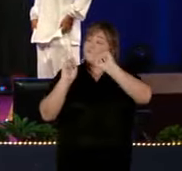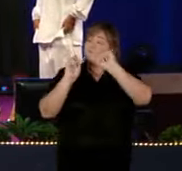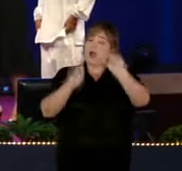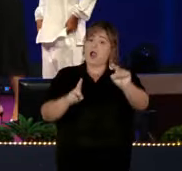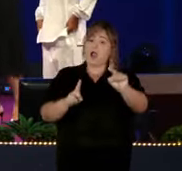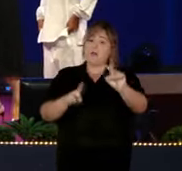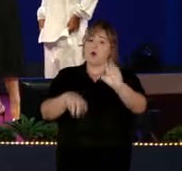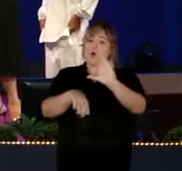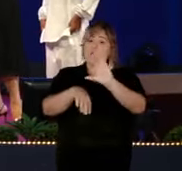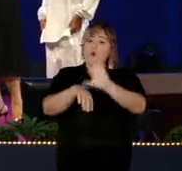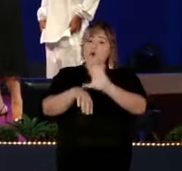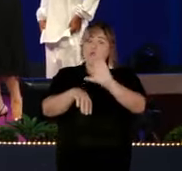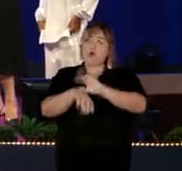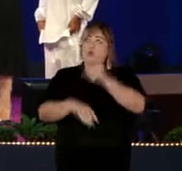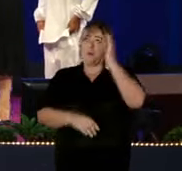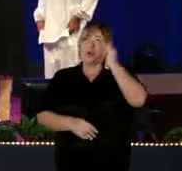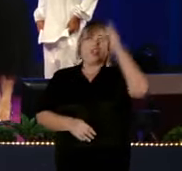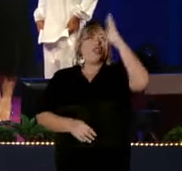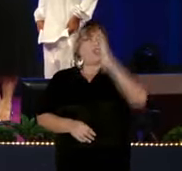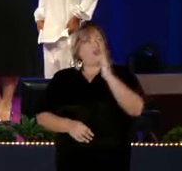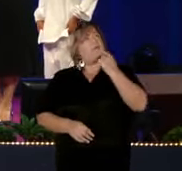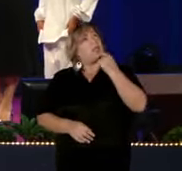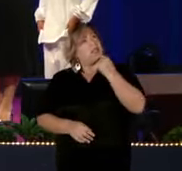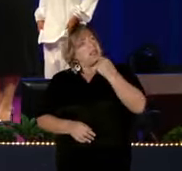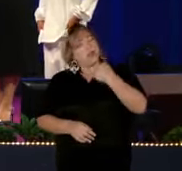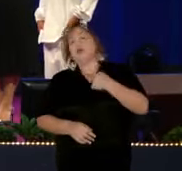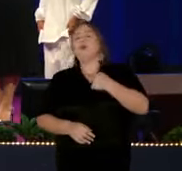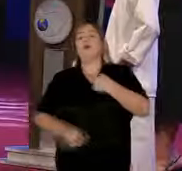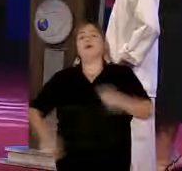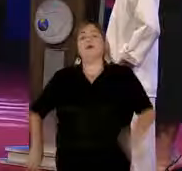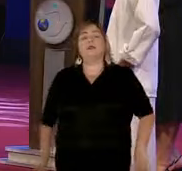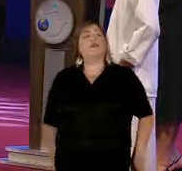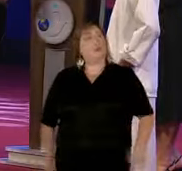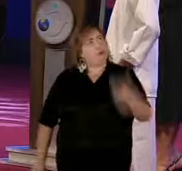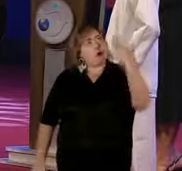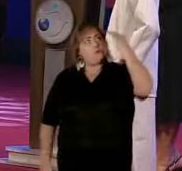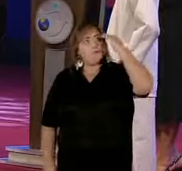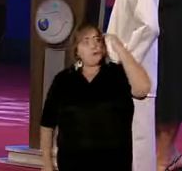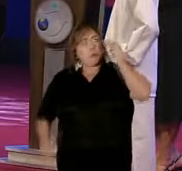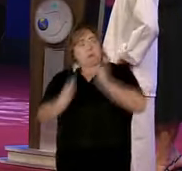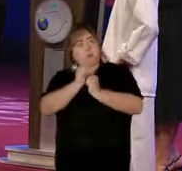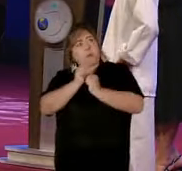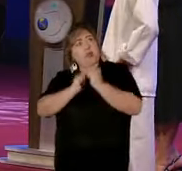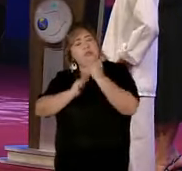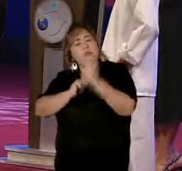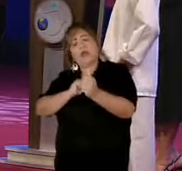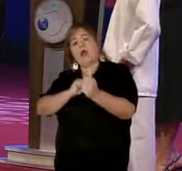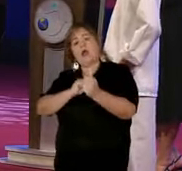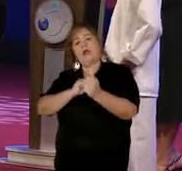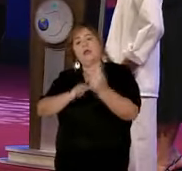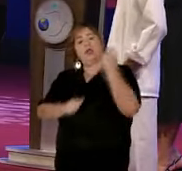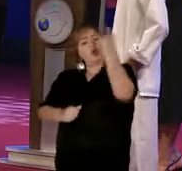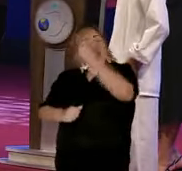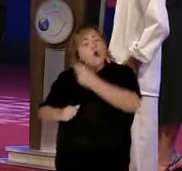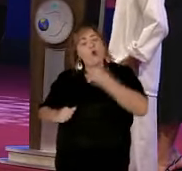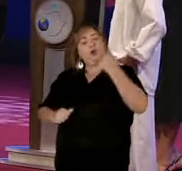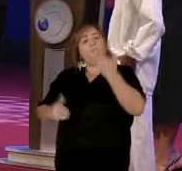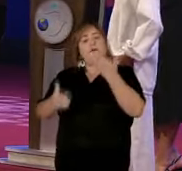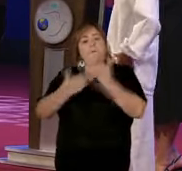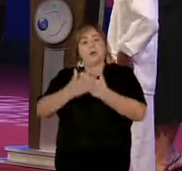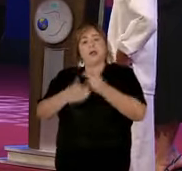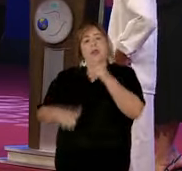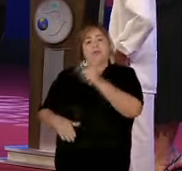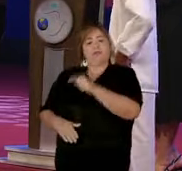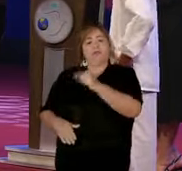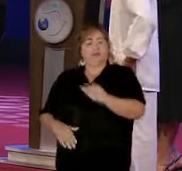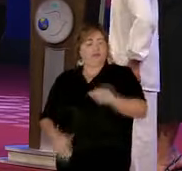ya el Señor me habló y yo sé que voy a salir bien. Y hermano, él es un niño que tiene buen promedio dentro de todo, él